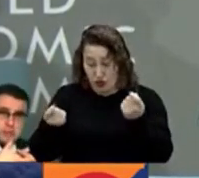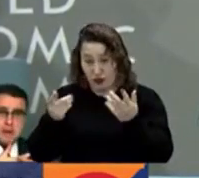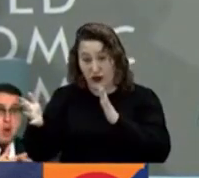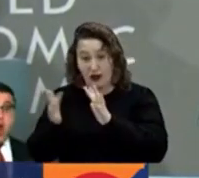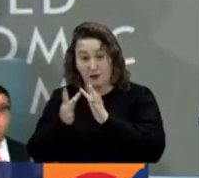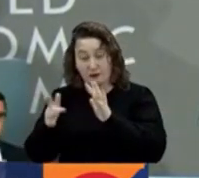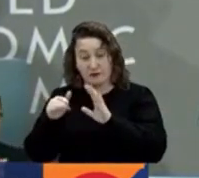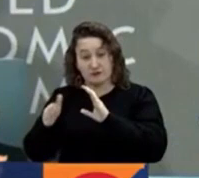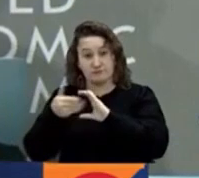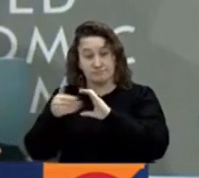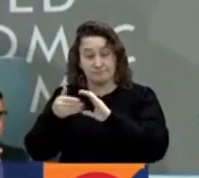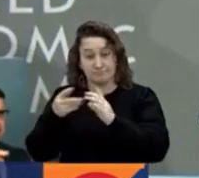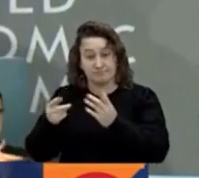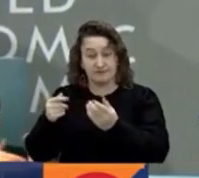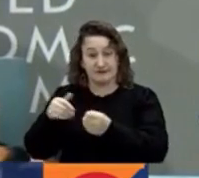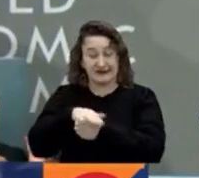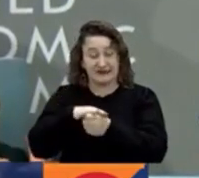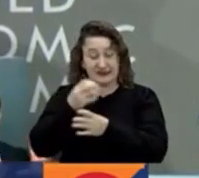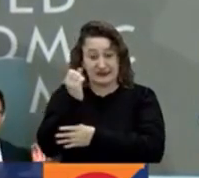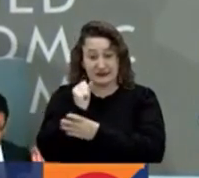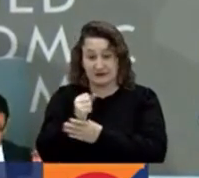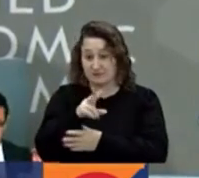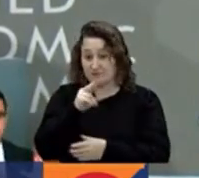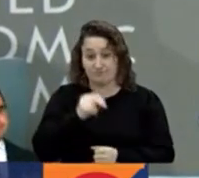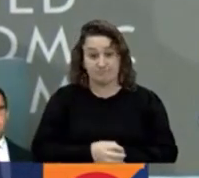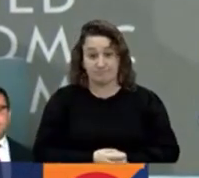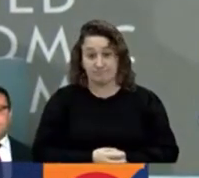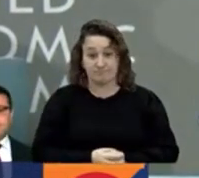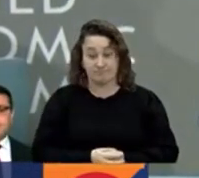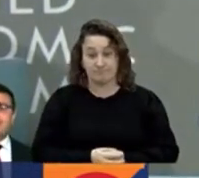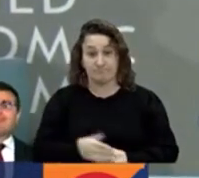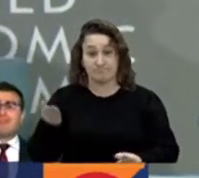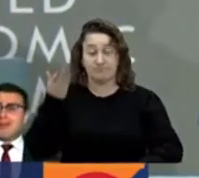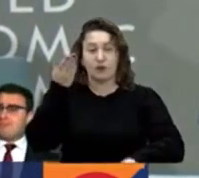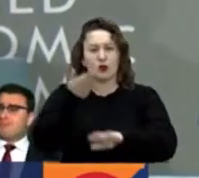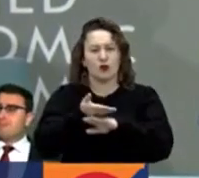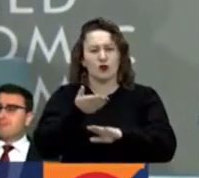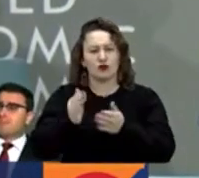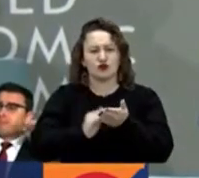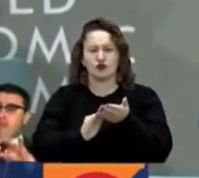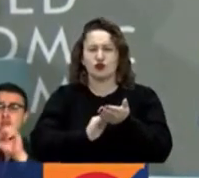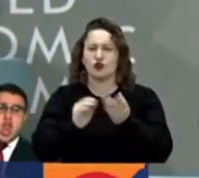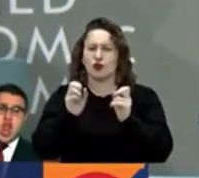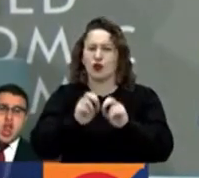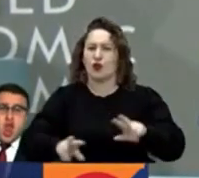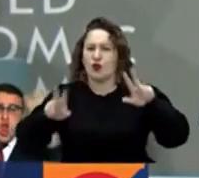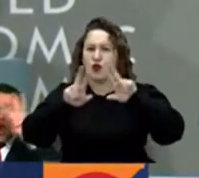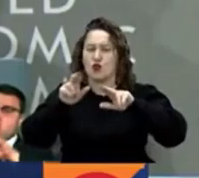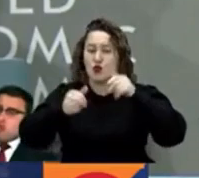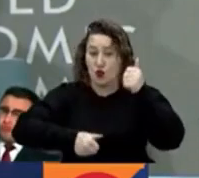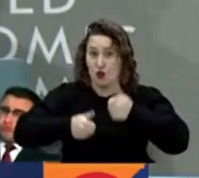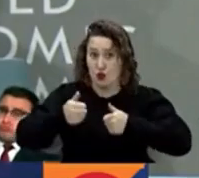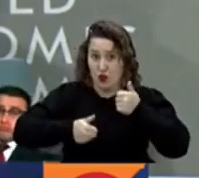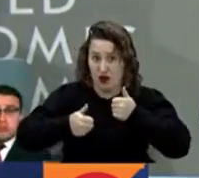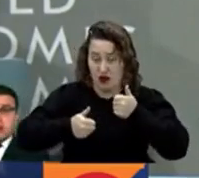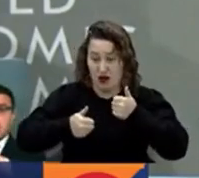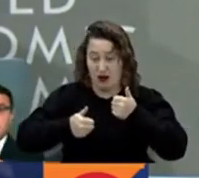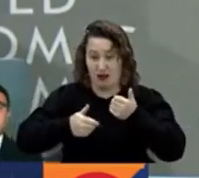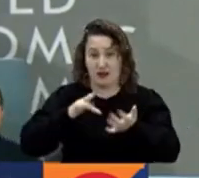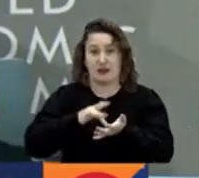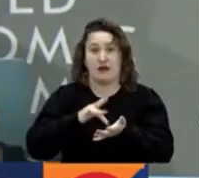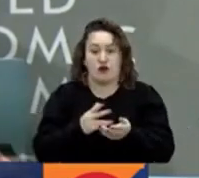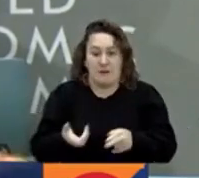climática. La solución que proponen las conferencias climáticas de la ONU es endeudarse